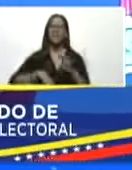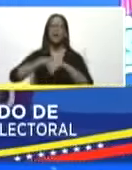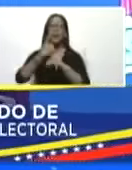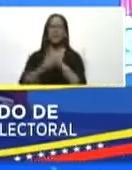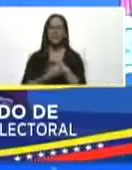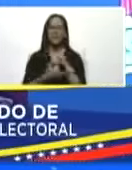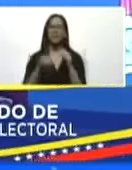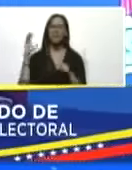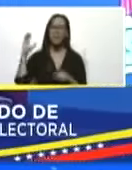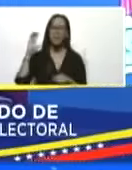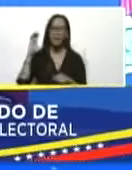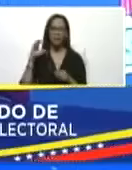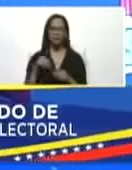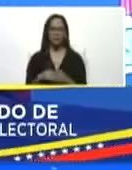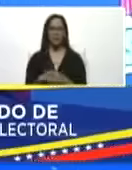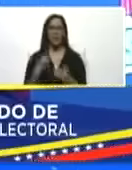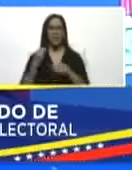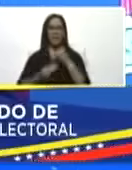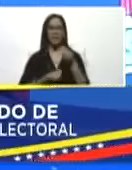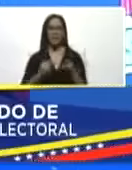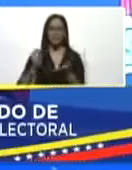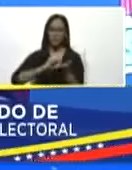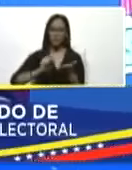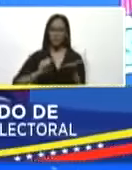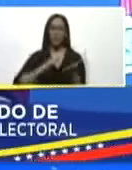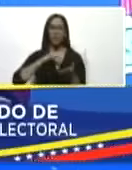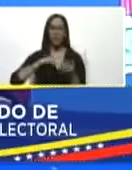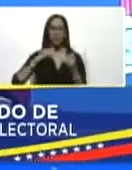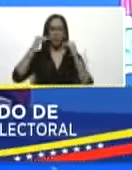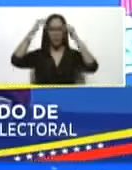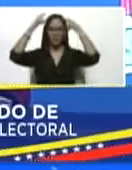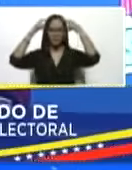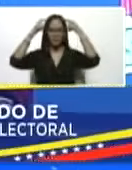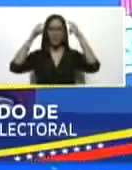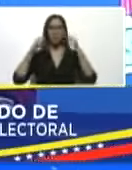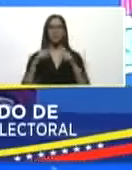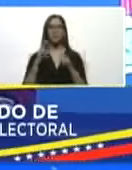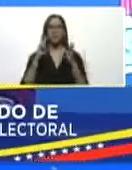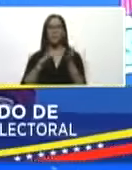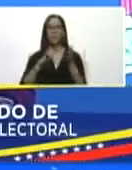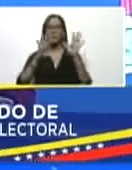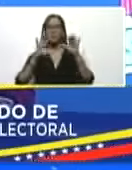la patria hecho de puño y letra de nuestro comandante 2012.